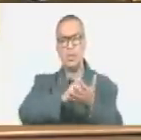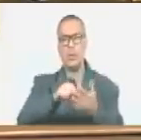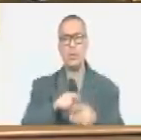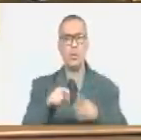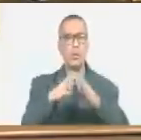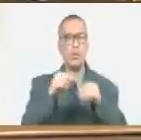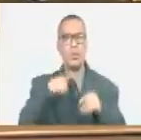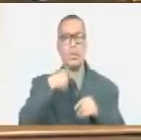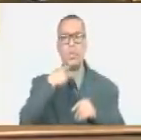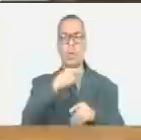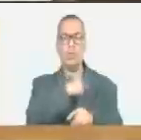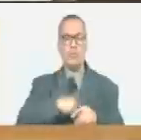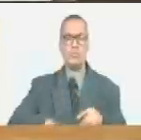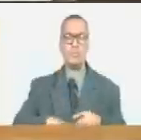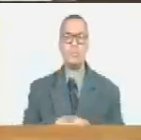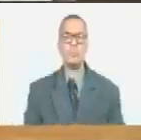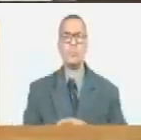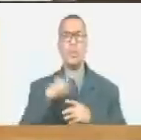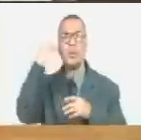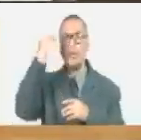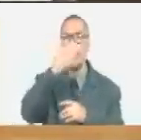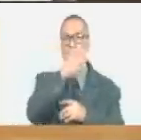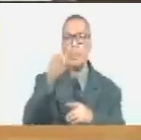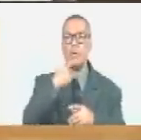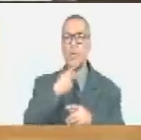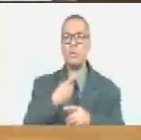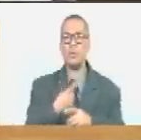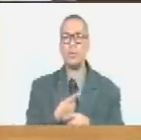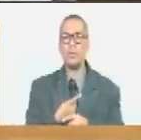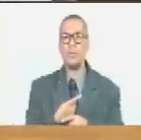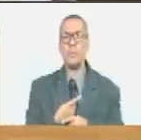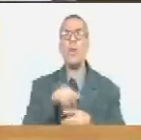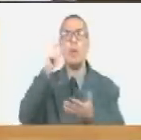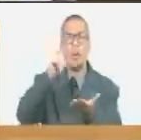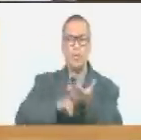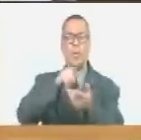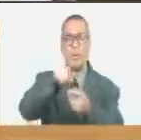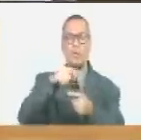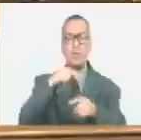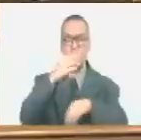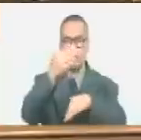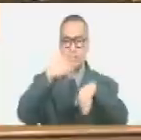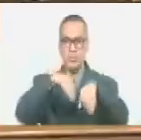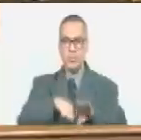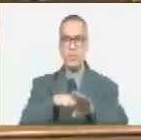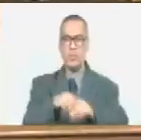Es todo, señor presidente. En consideración. Aprobado. Siguiente.